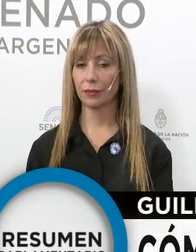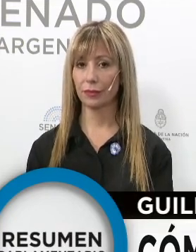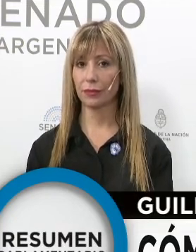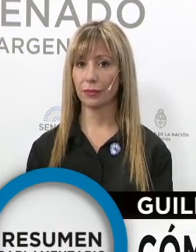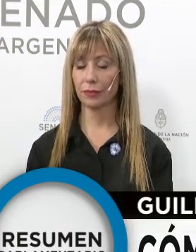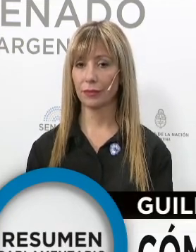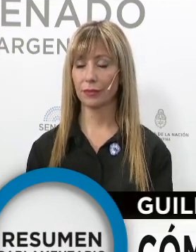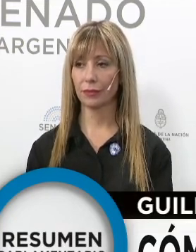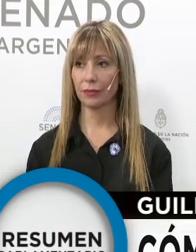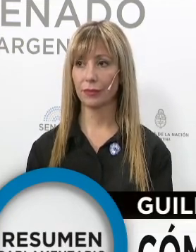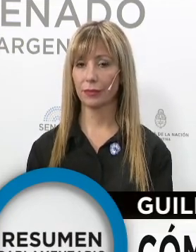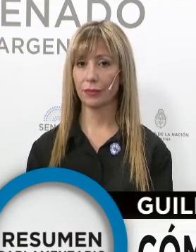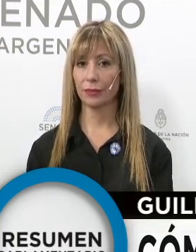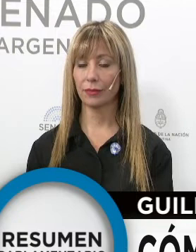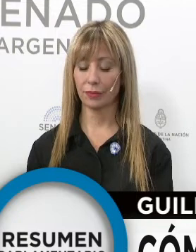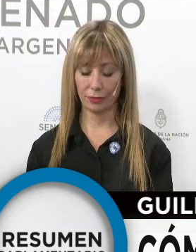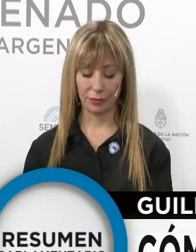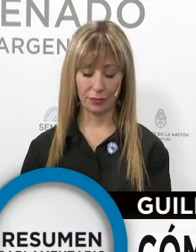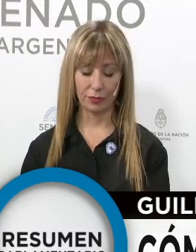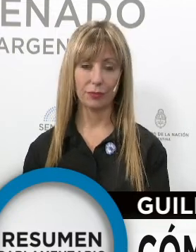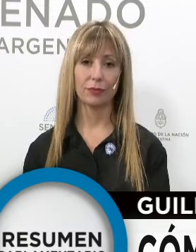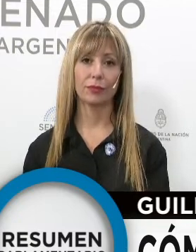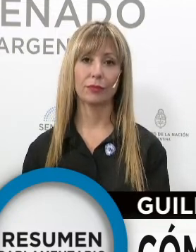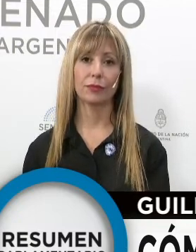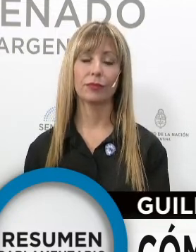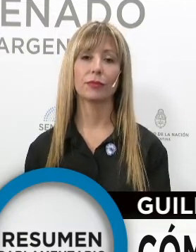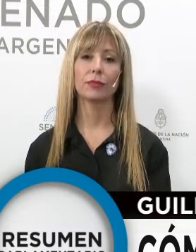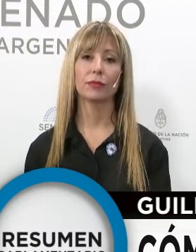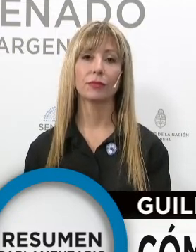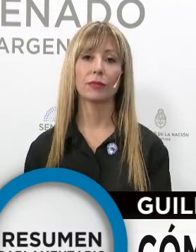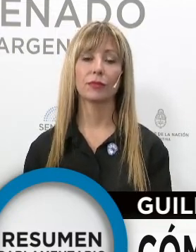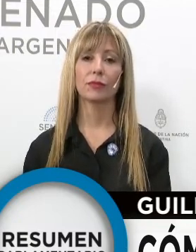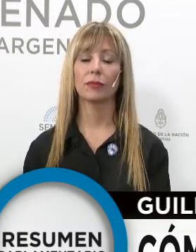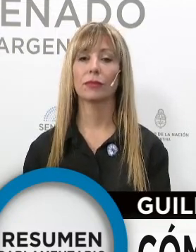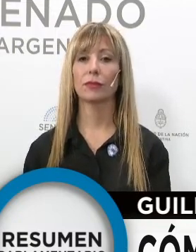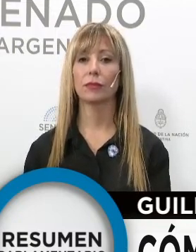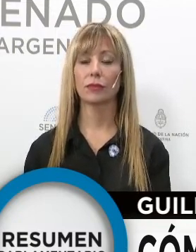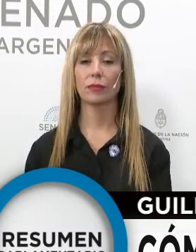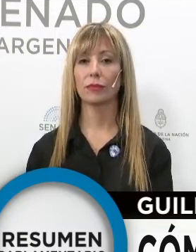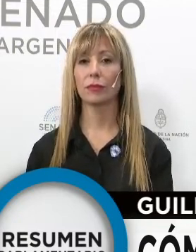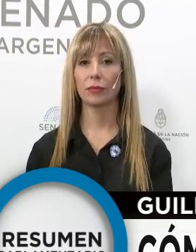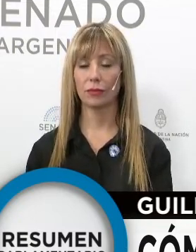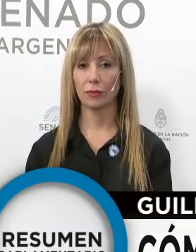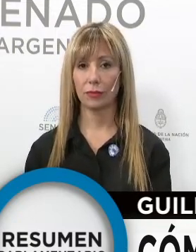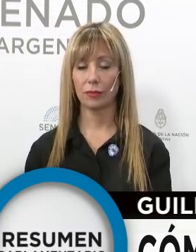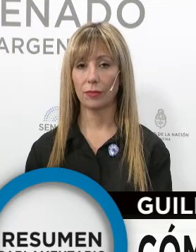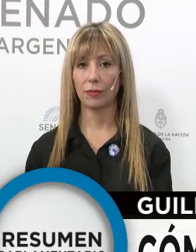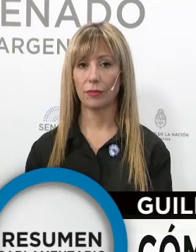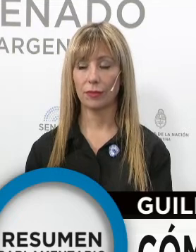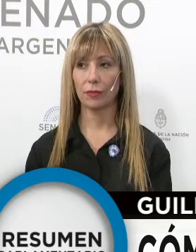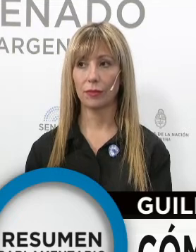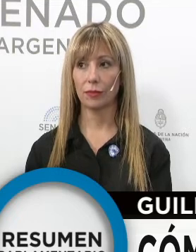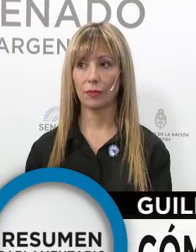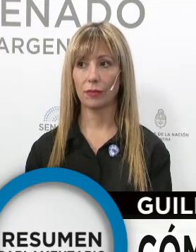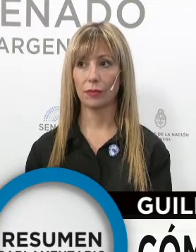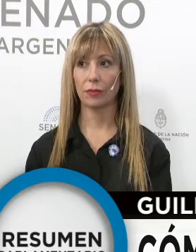tienen que ser distintas. Este tema es un tema de larga data, la discusión de la distribución de los recursos. Yo